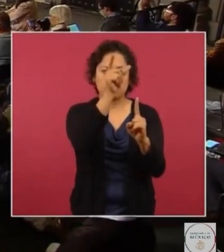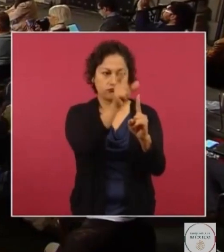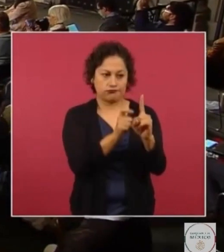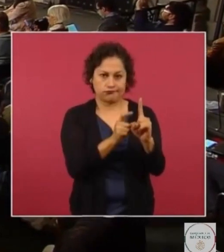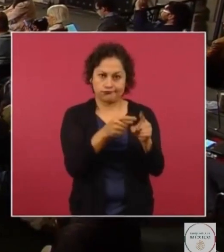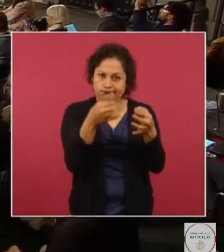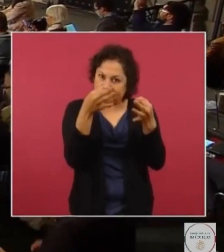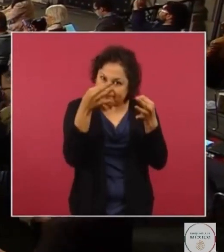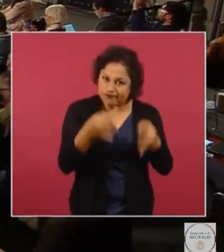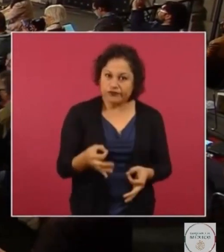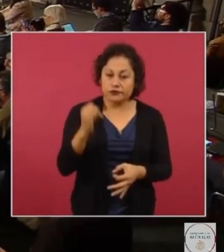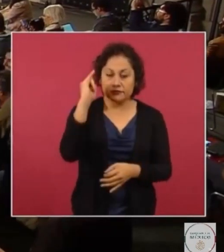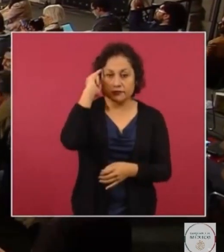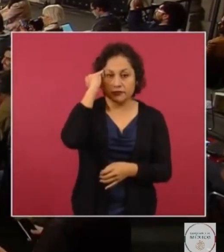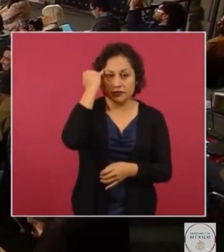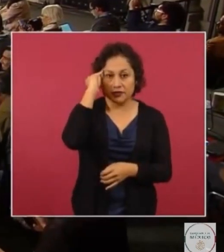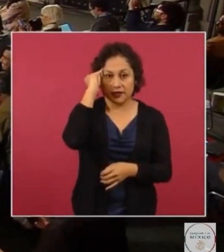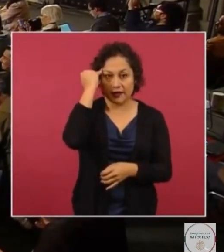mayo,